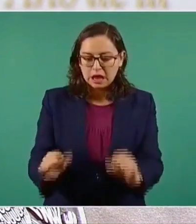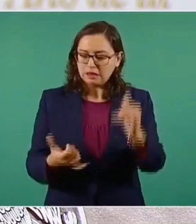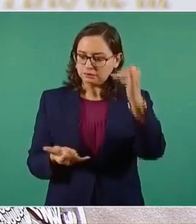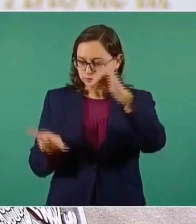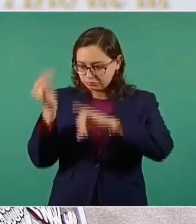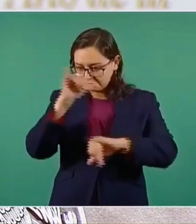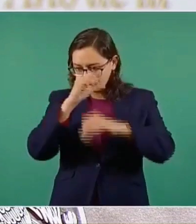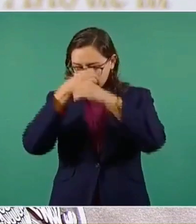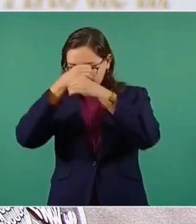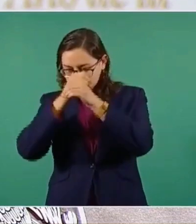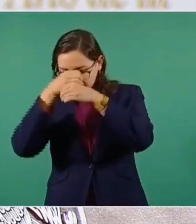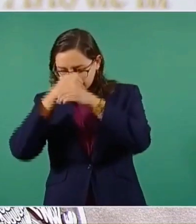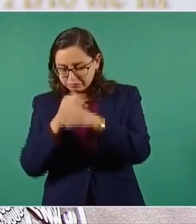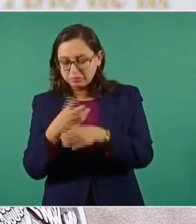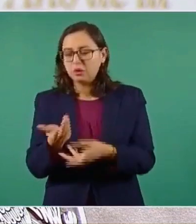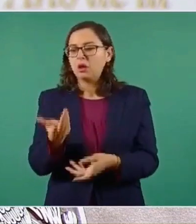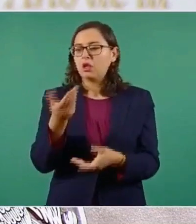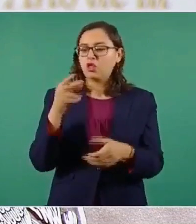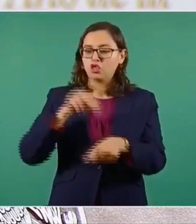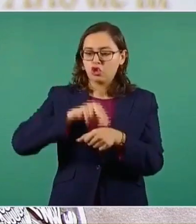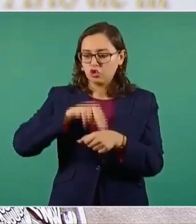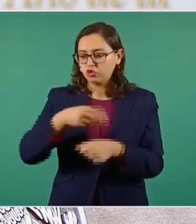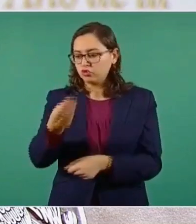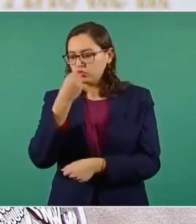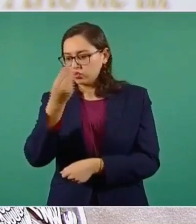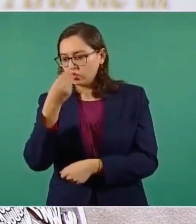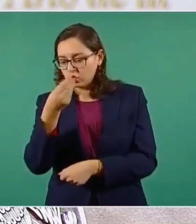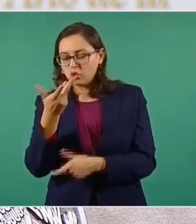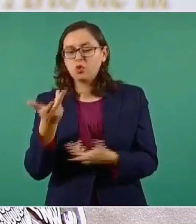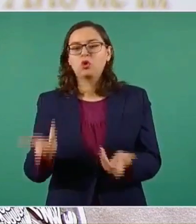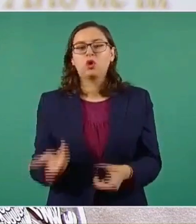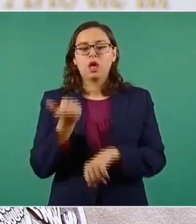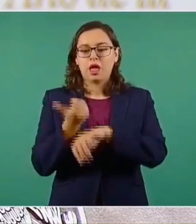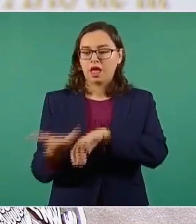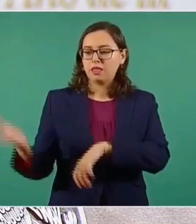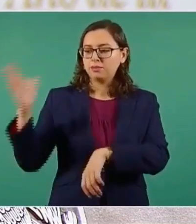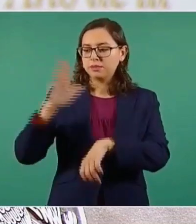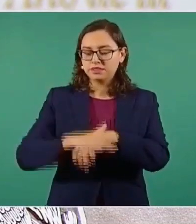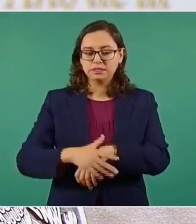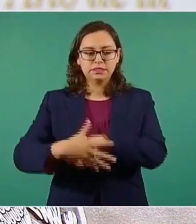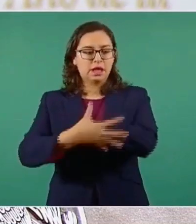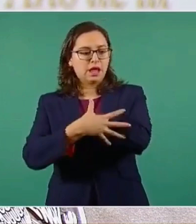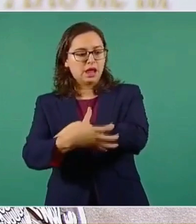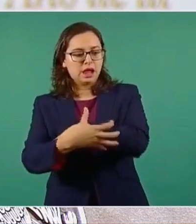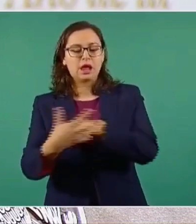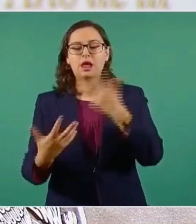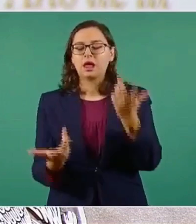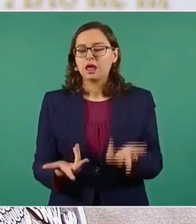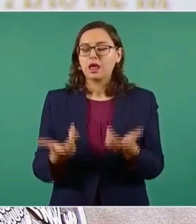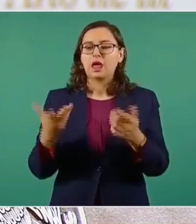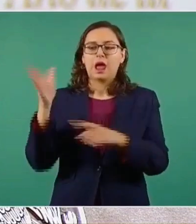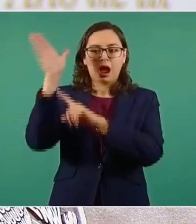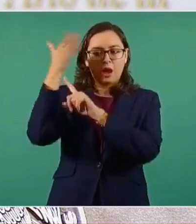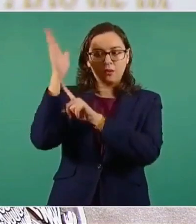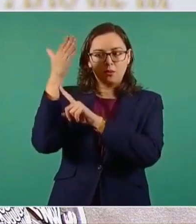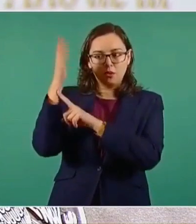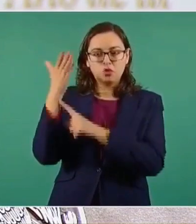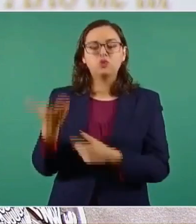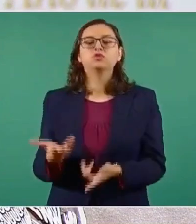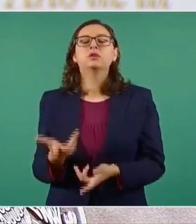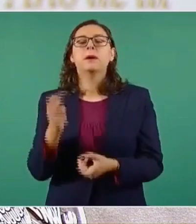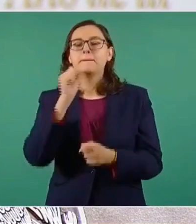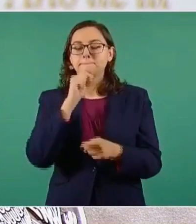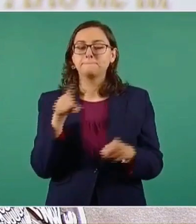químicos, afanadores, choferes de ambulancia, administrativos, radiólogos, técnicos de atención y